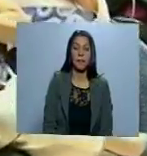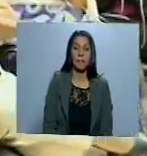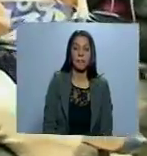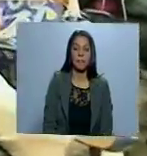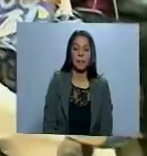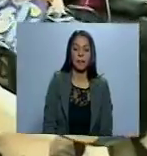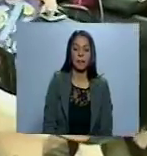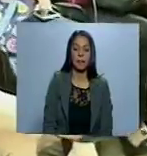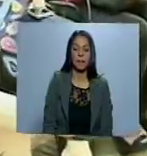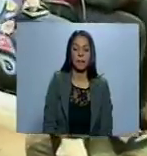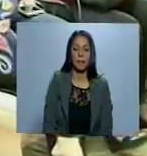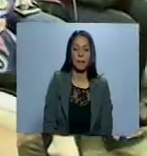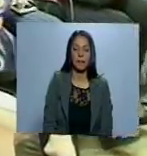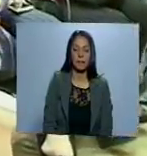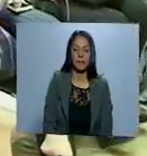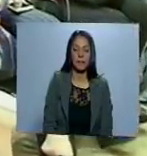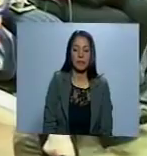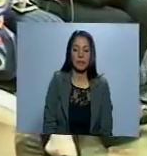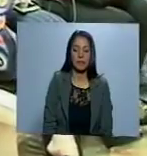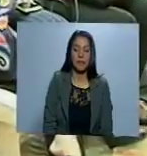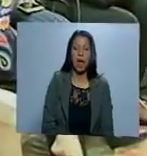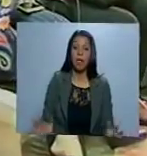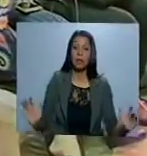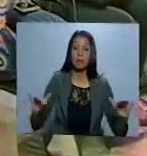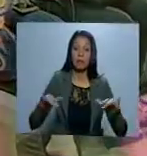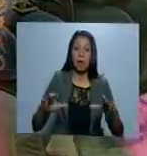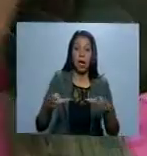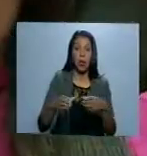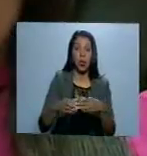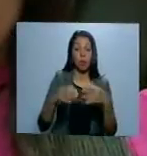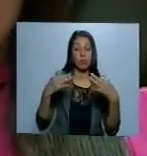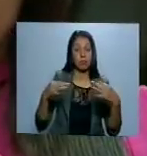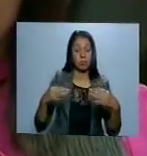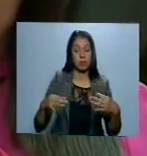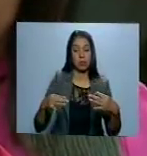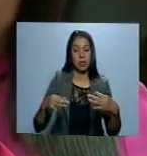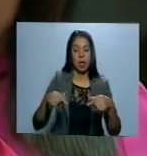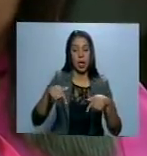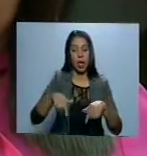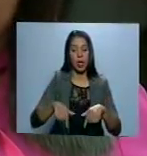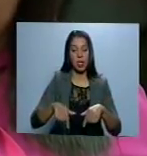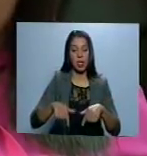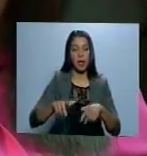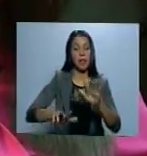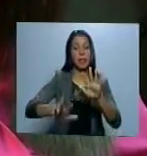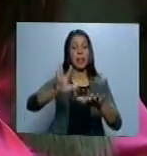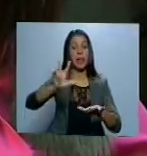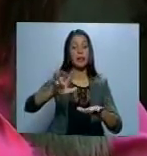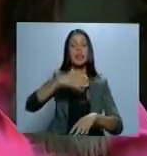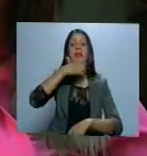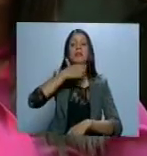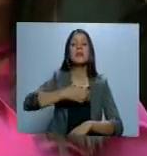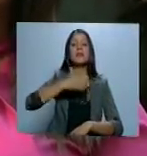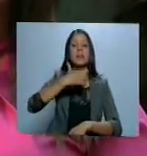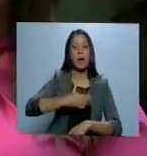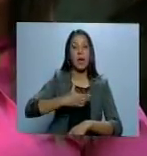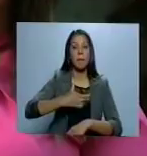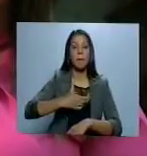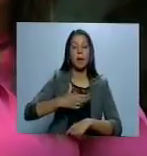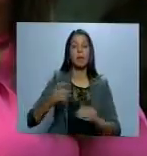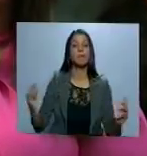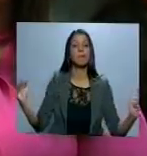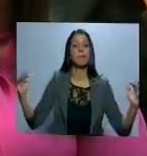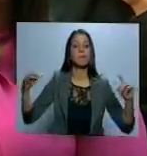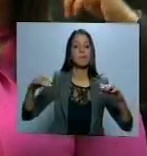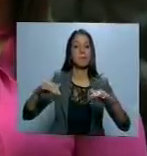Ordinaria de la Asamblea Nacional Constituyente que se desarrolla este 13 de diciembre, donde